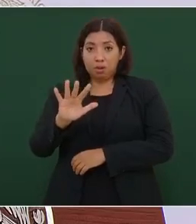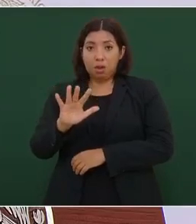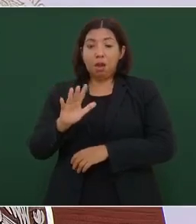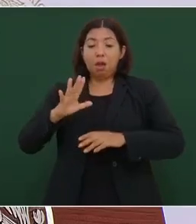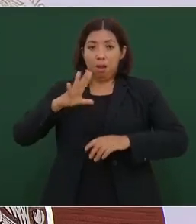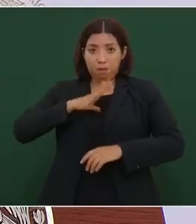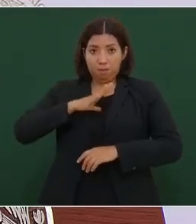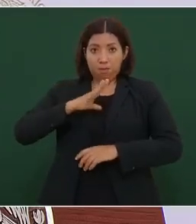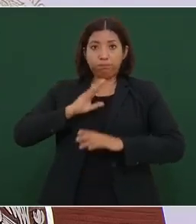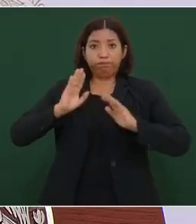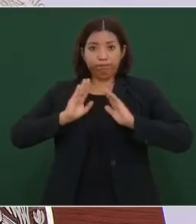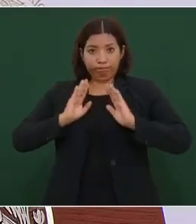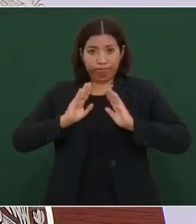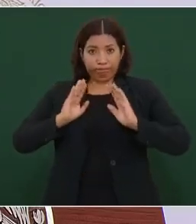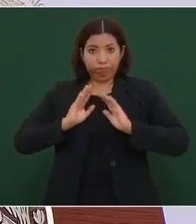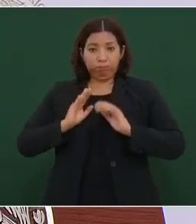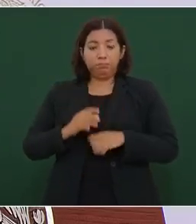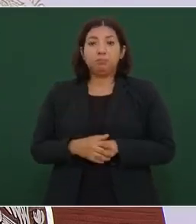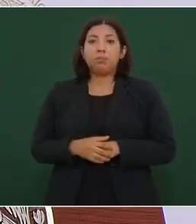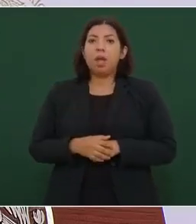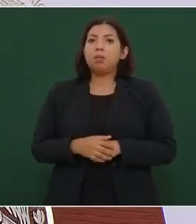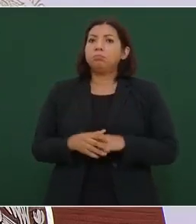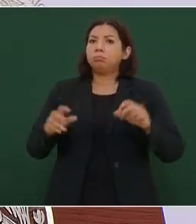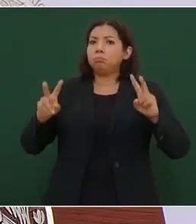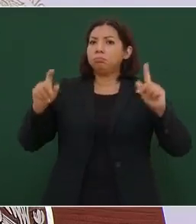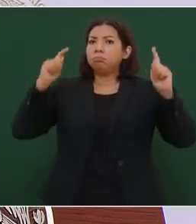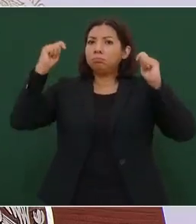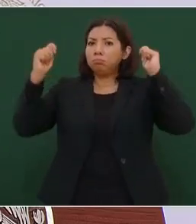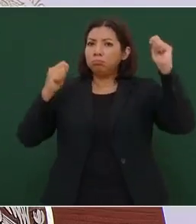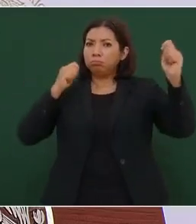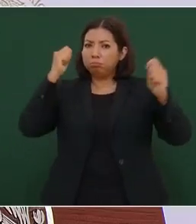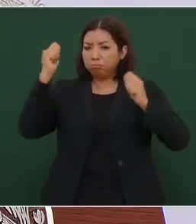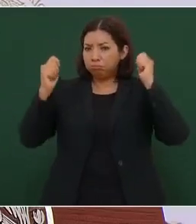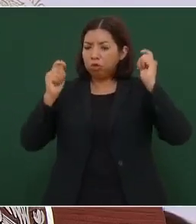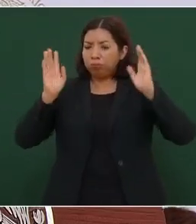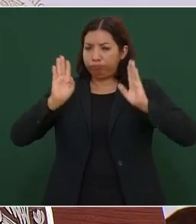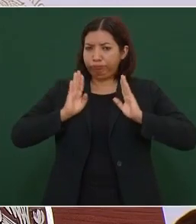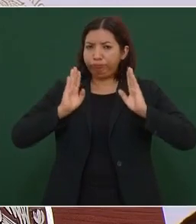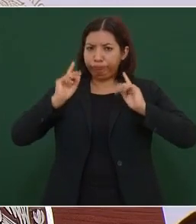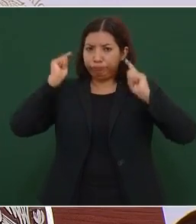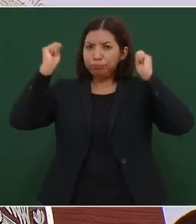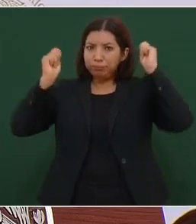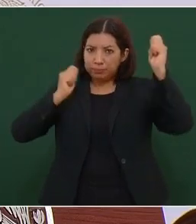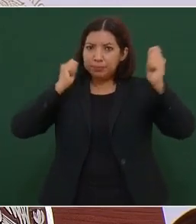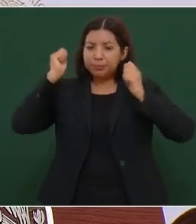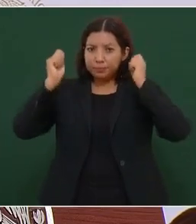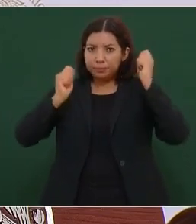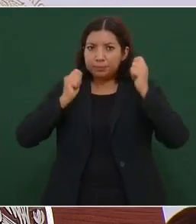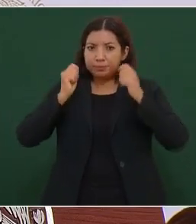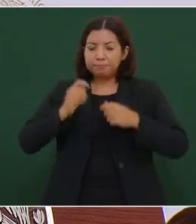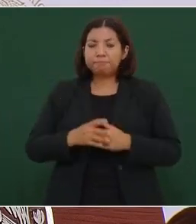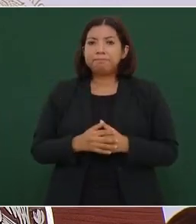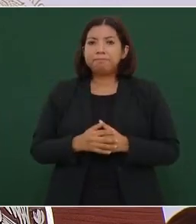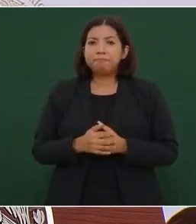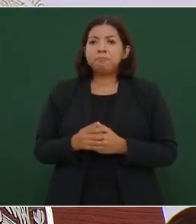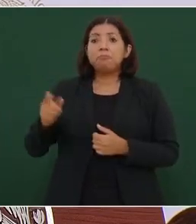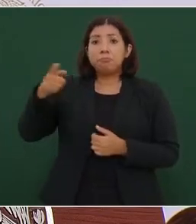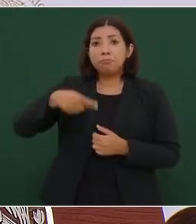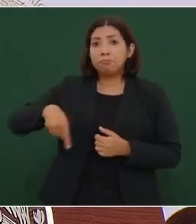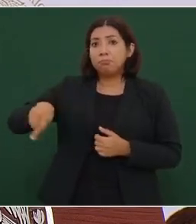del batallón turístico, que este batallón, al igual que un plan